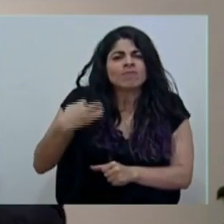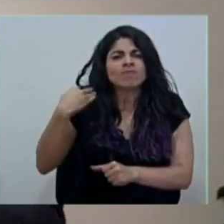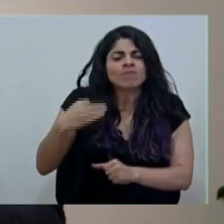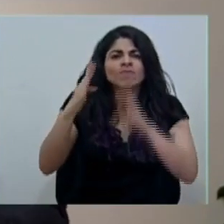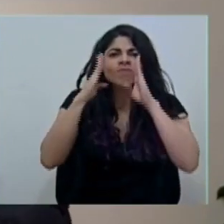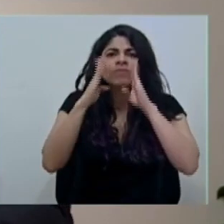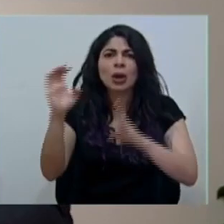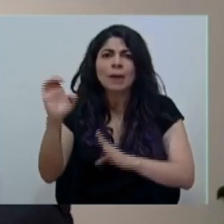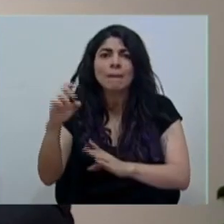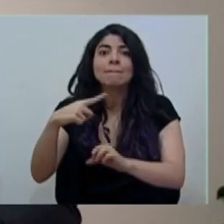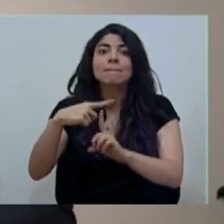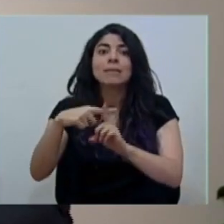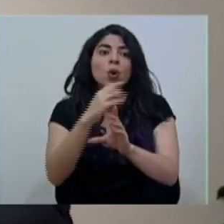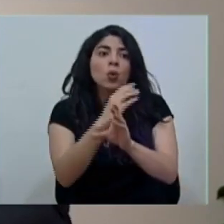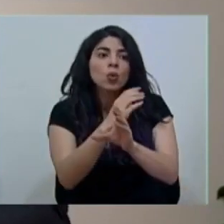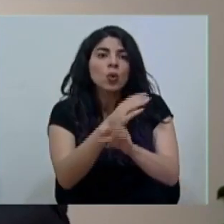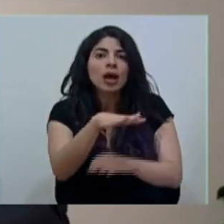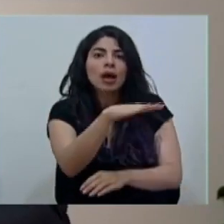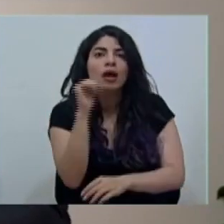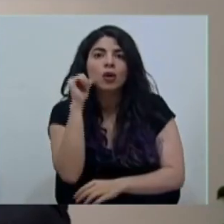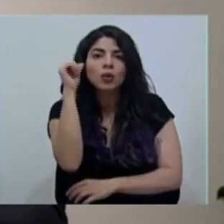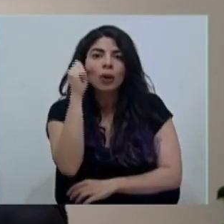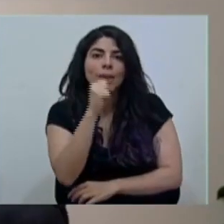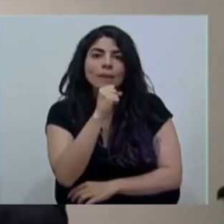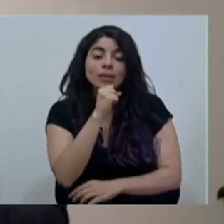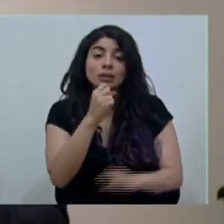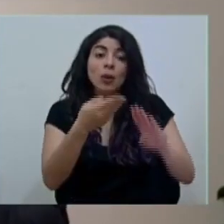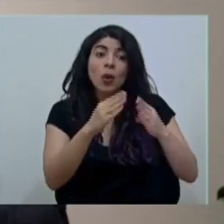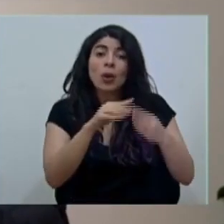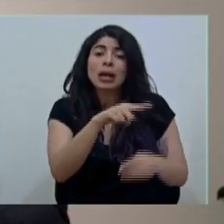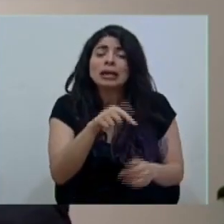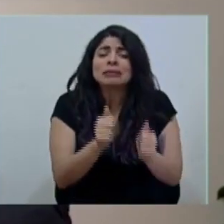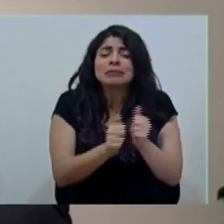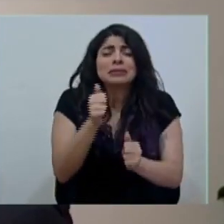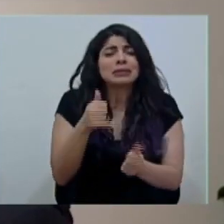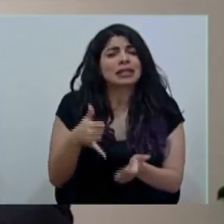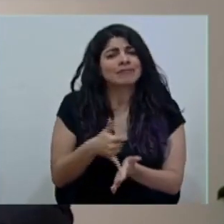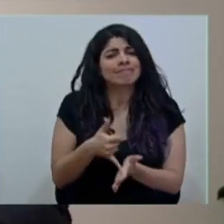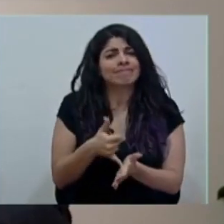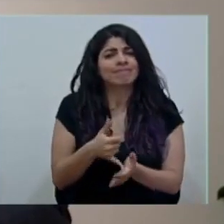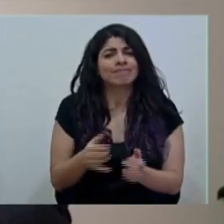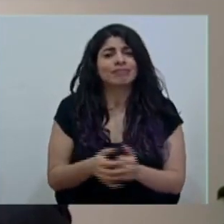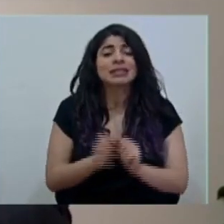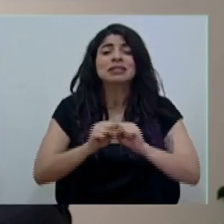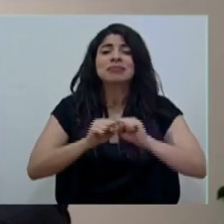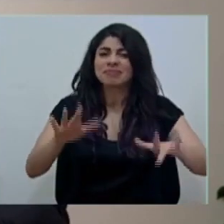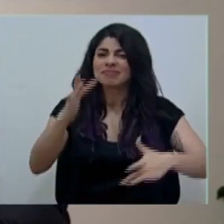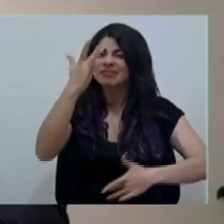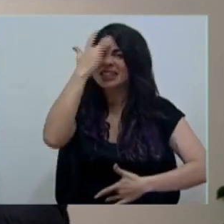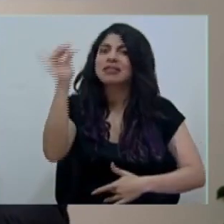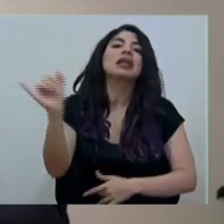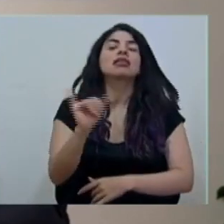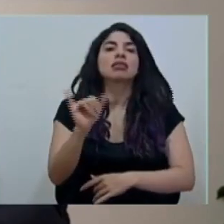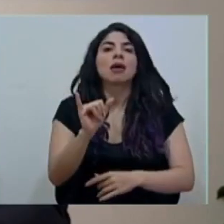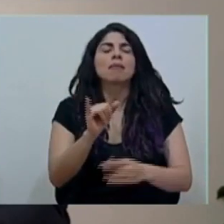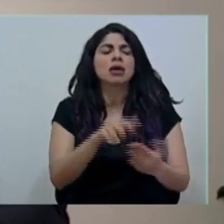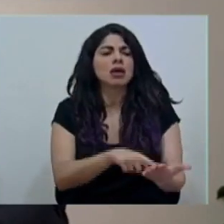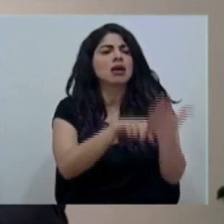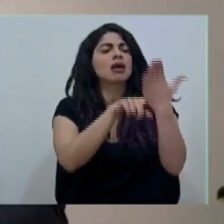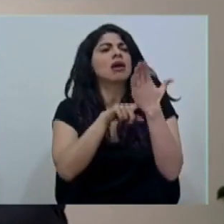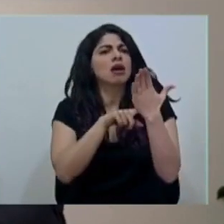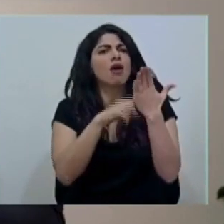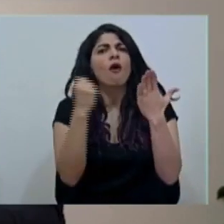y también de cuidar a nuestros adultos mayores, la población más vulnerable. La pandemia también visibilizó